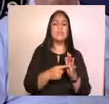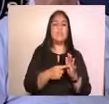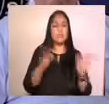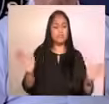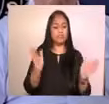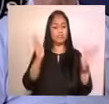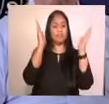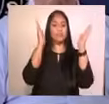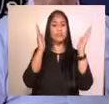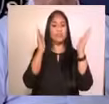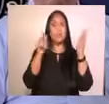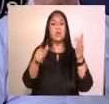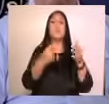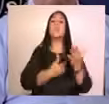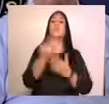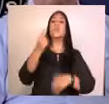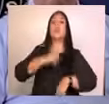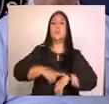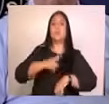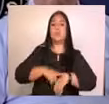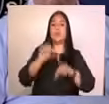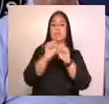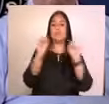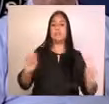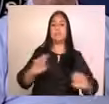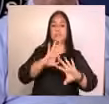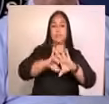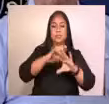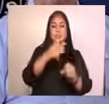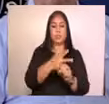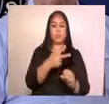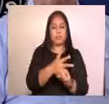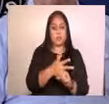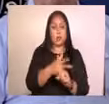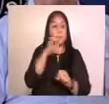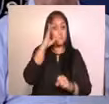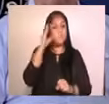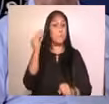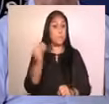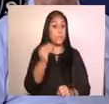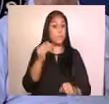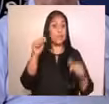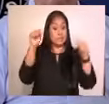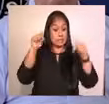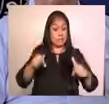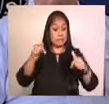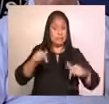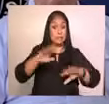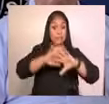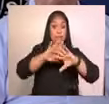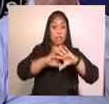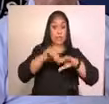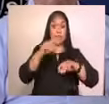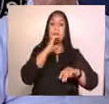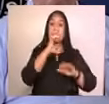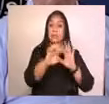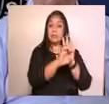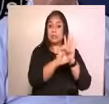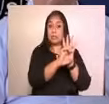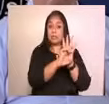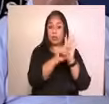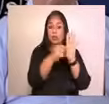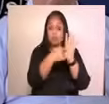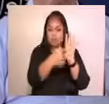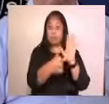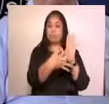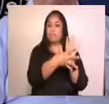época en el sistema penitenciario guatemalteco. Porque de esta cárcel, que es un modelo,